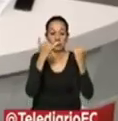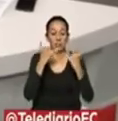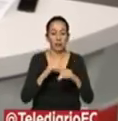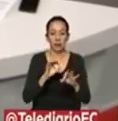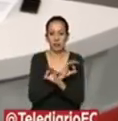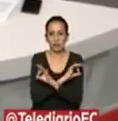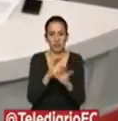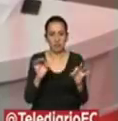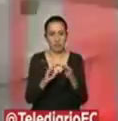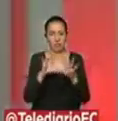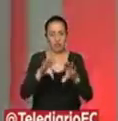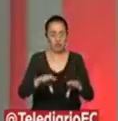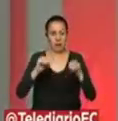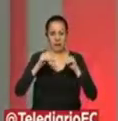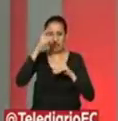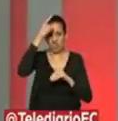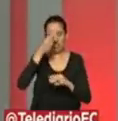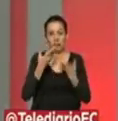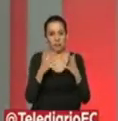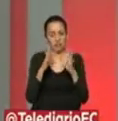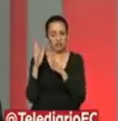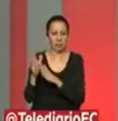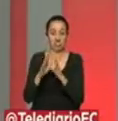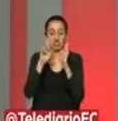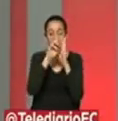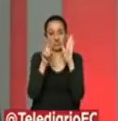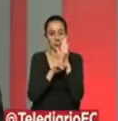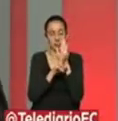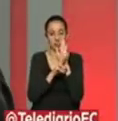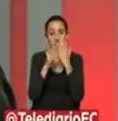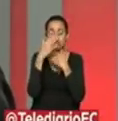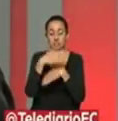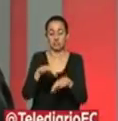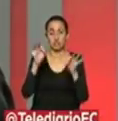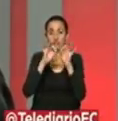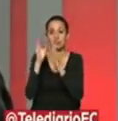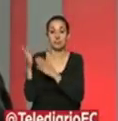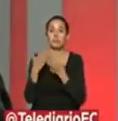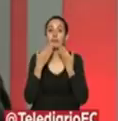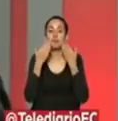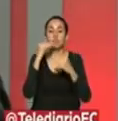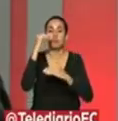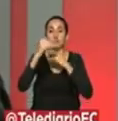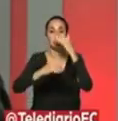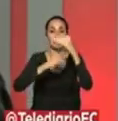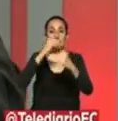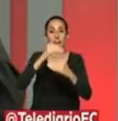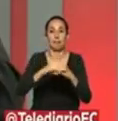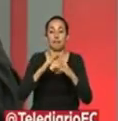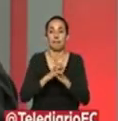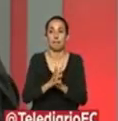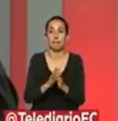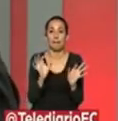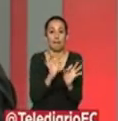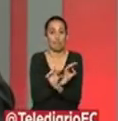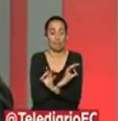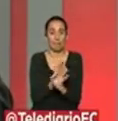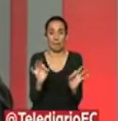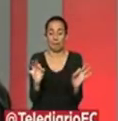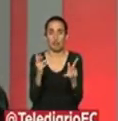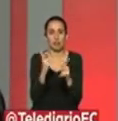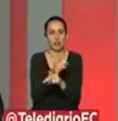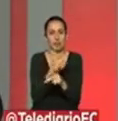no se tomaba la decisión de acuerdo al reglamento. Por tanto, se quedaban procesos fiscalizatorios en el limbo. Nada más